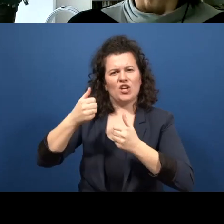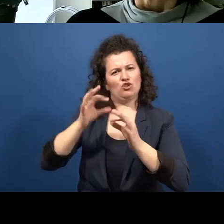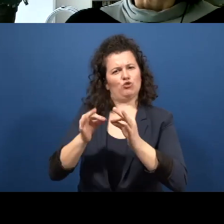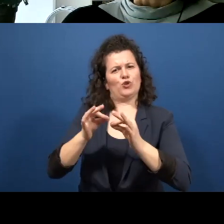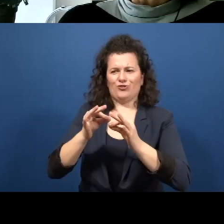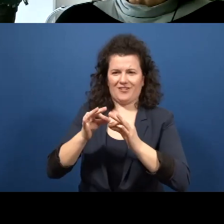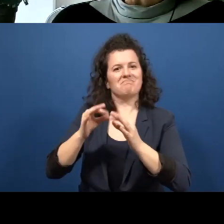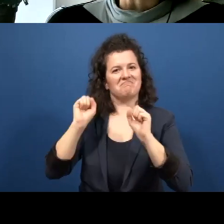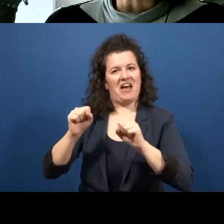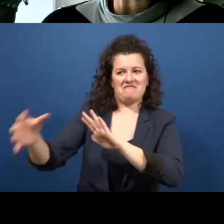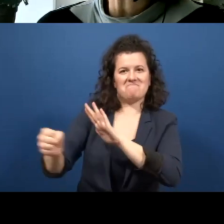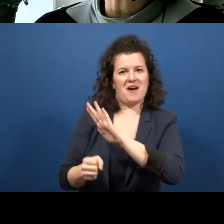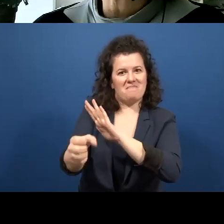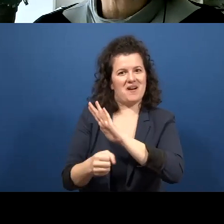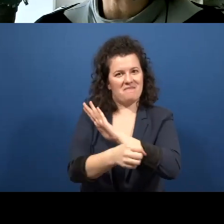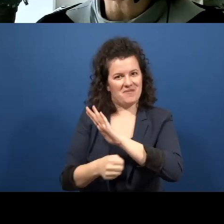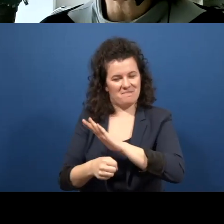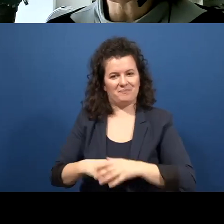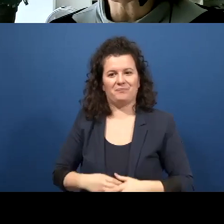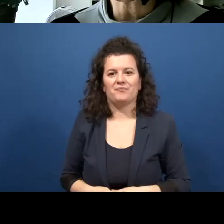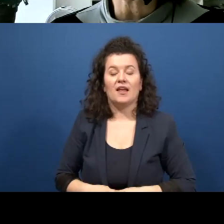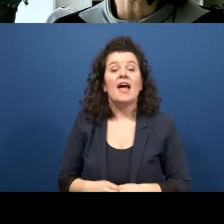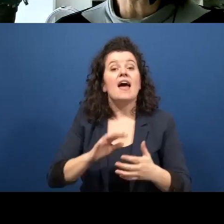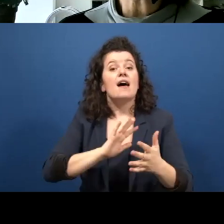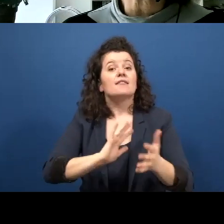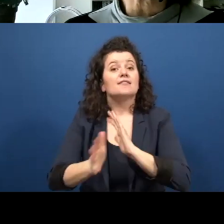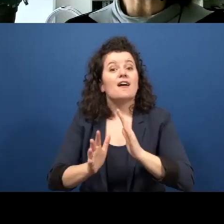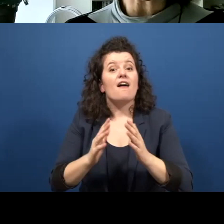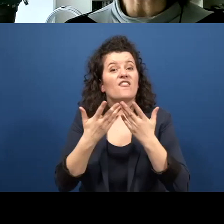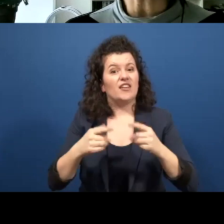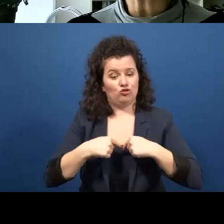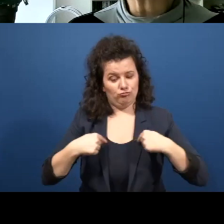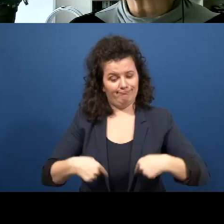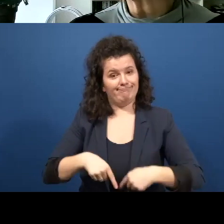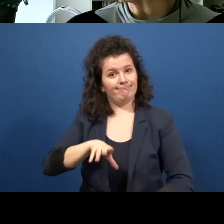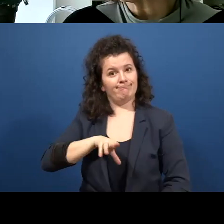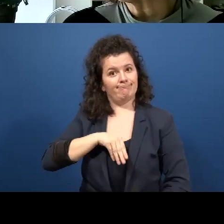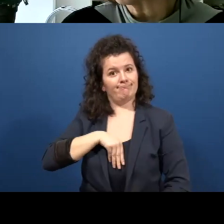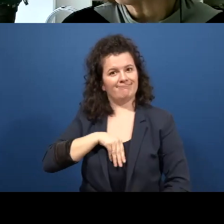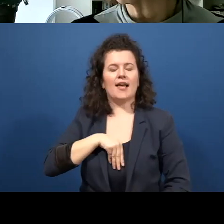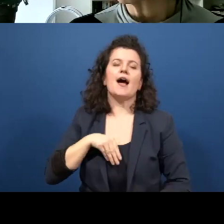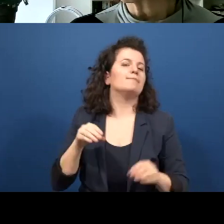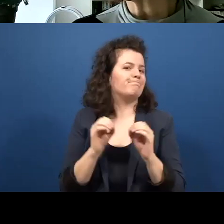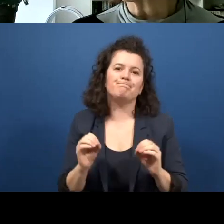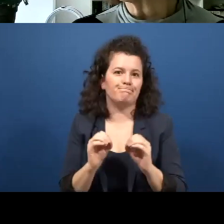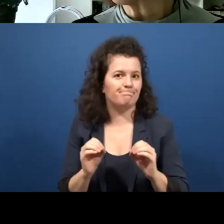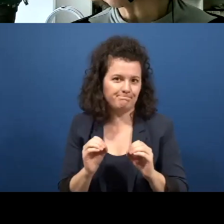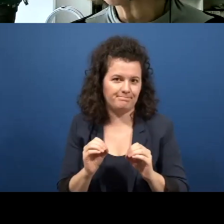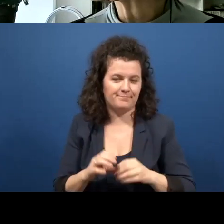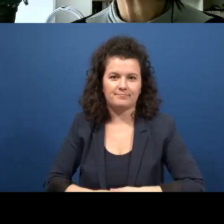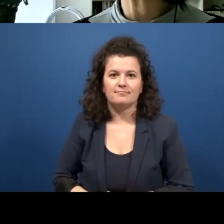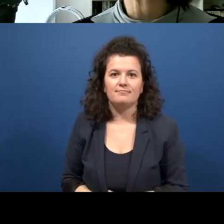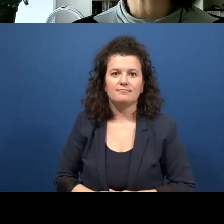los intérpretes que trabajan para nosotros estén bien formados. Nosotros no acreditamos intérpretes de lenguas de signos como